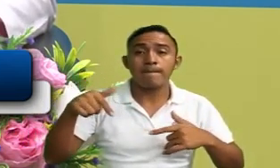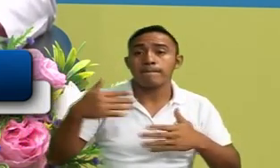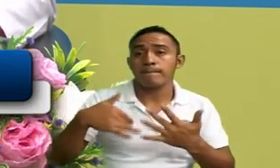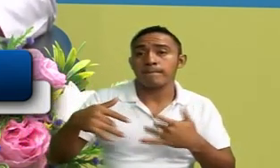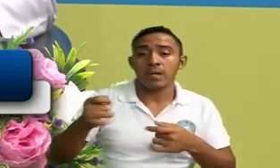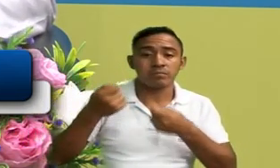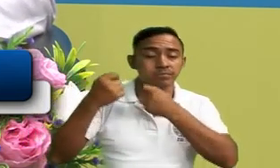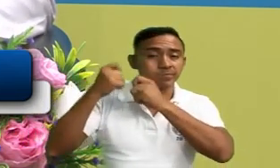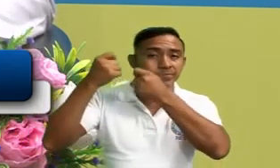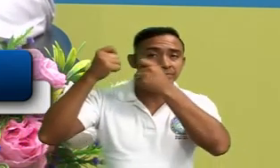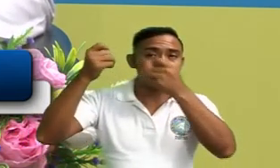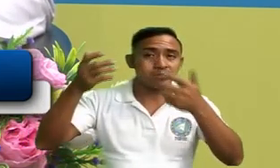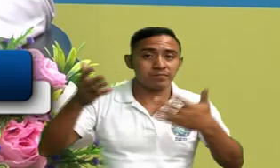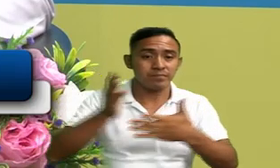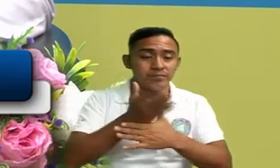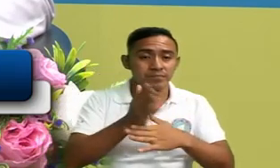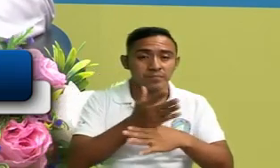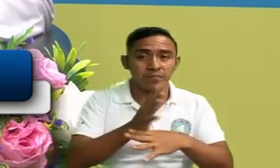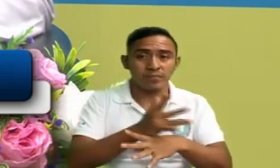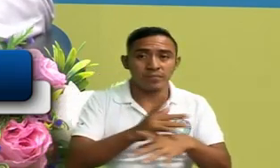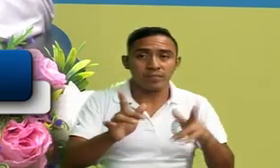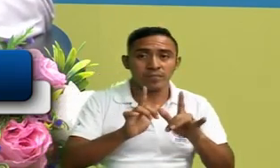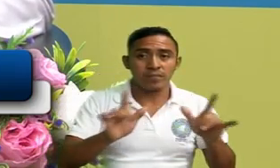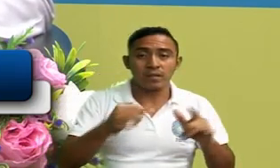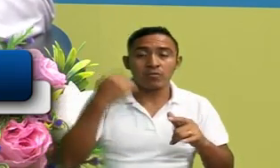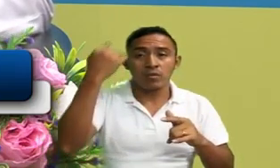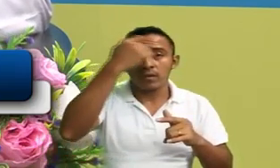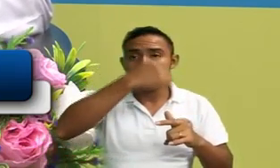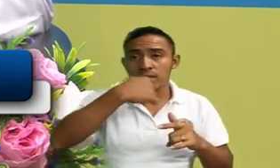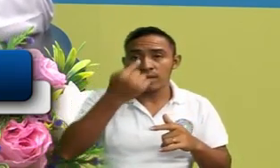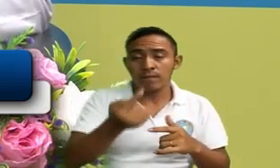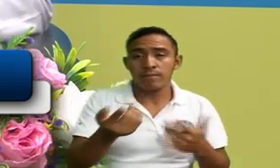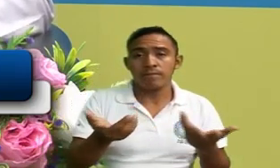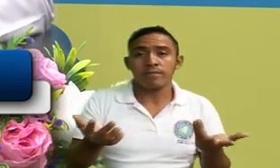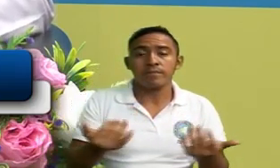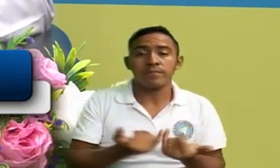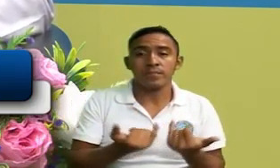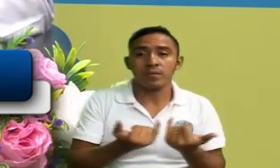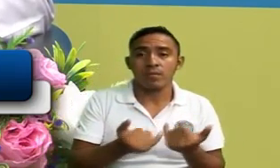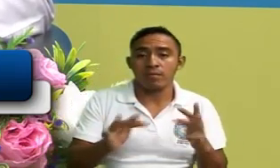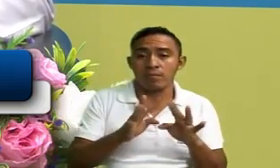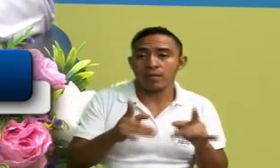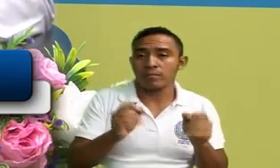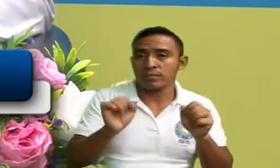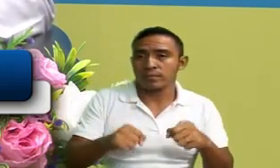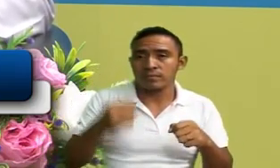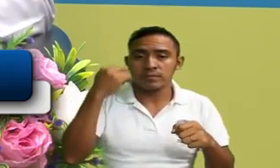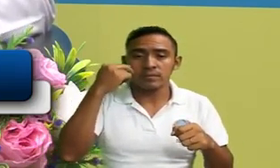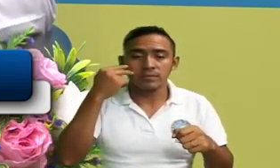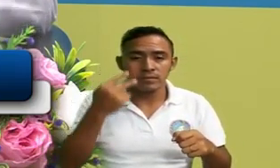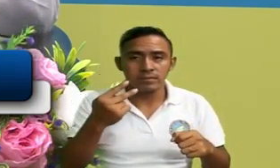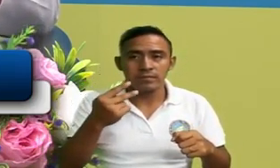más acné en diferentes áreas del cuerpo, no solamente en la cara, y de hecho es aquella paciente que podemos encontrar que tiene más vellosidad, o